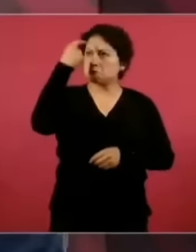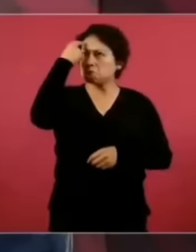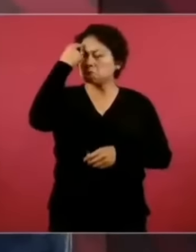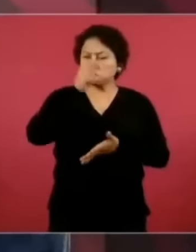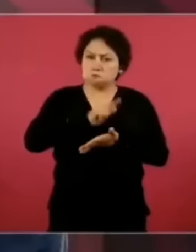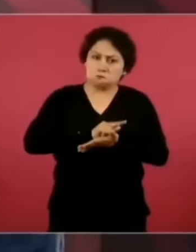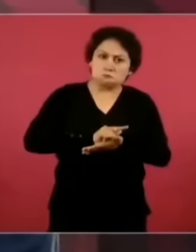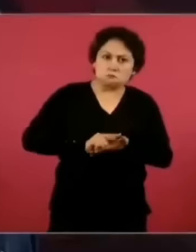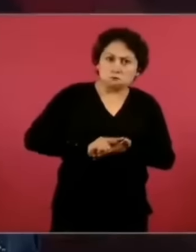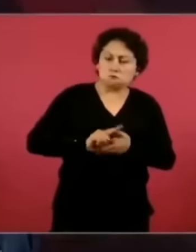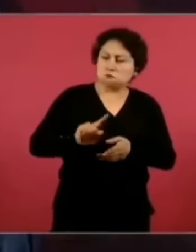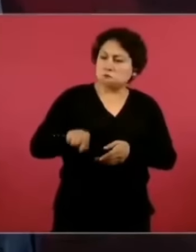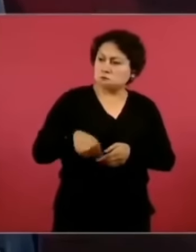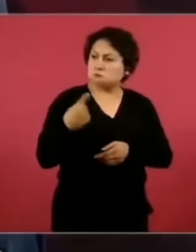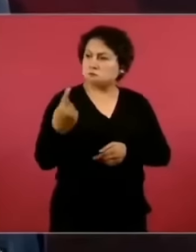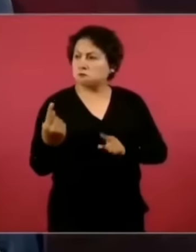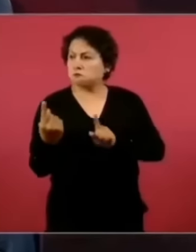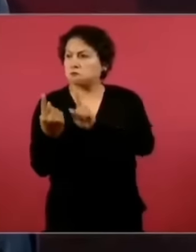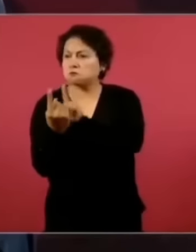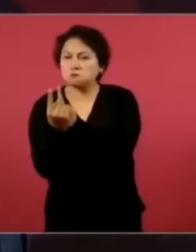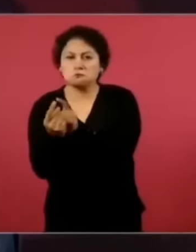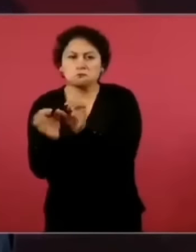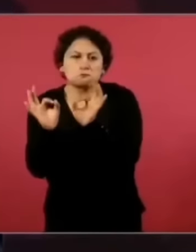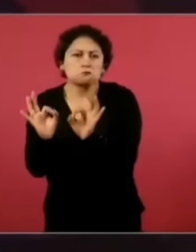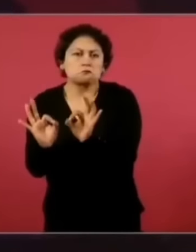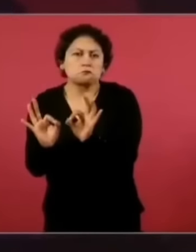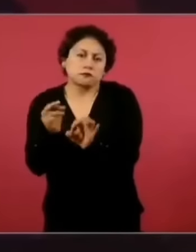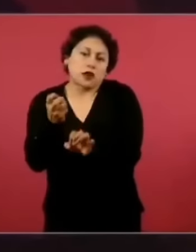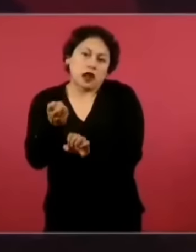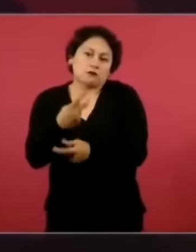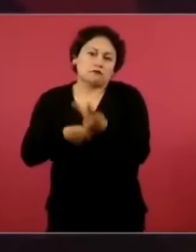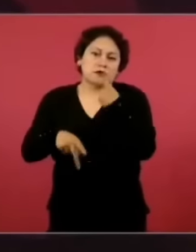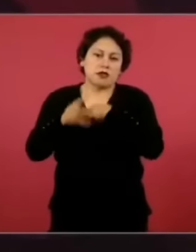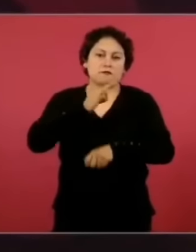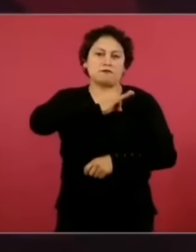eso, no lo quería dejar pasar,